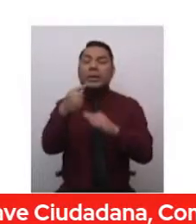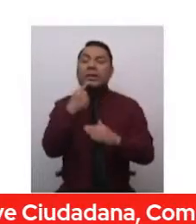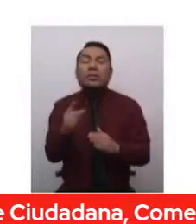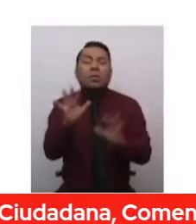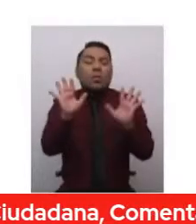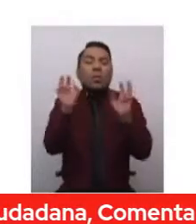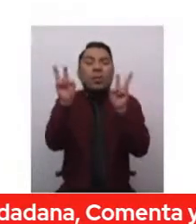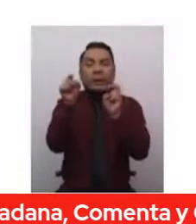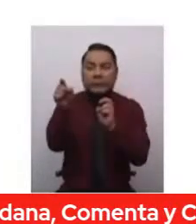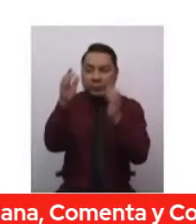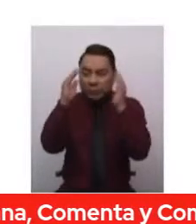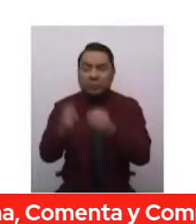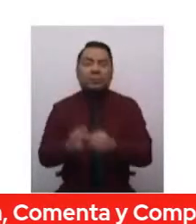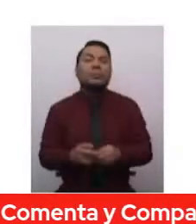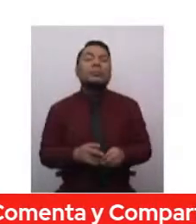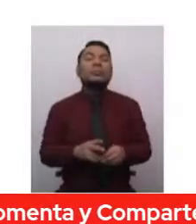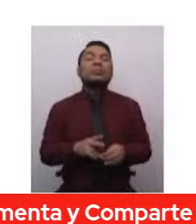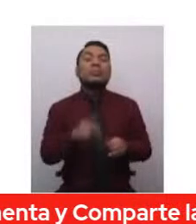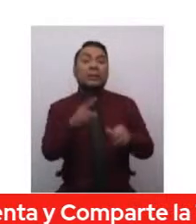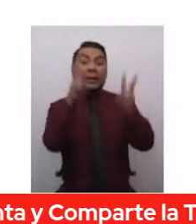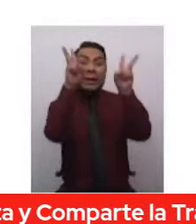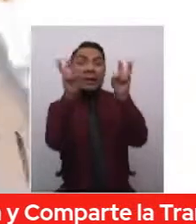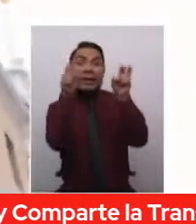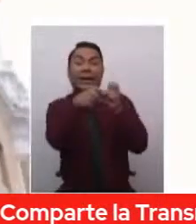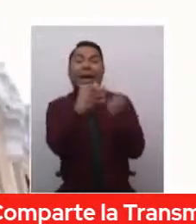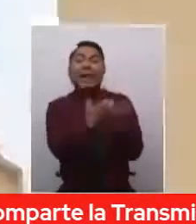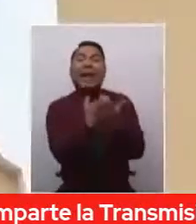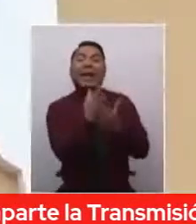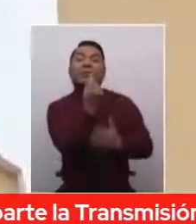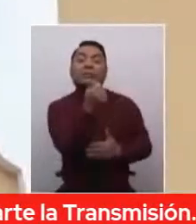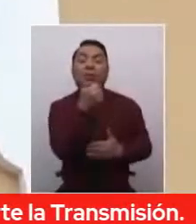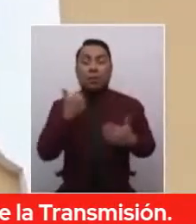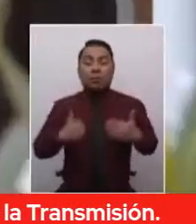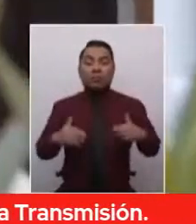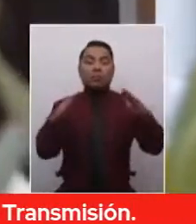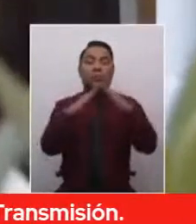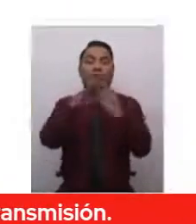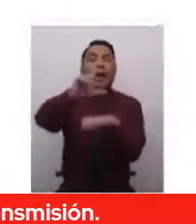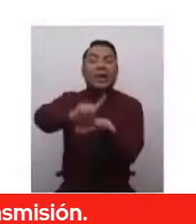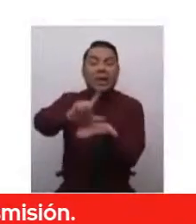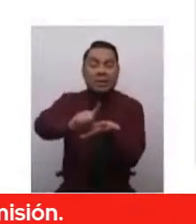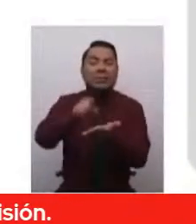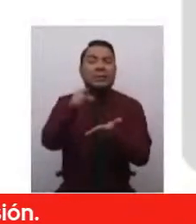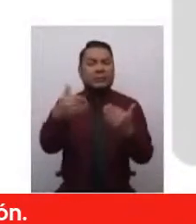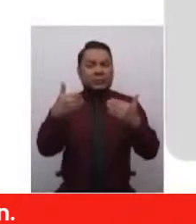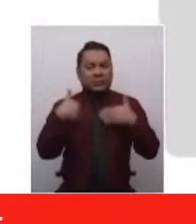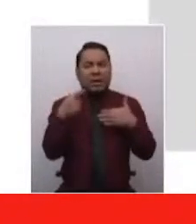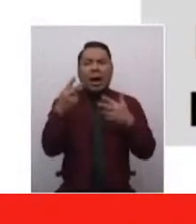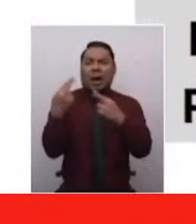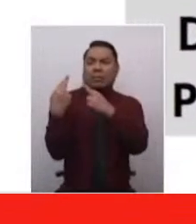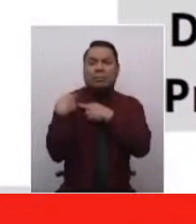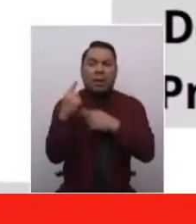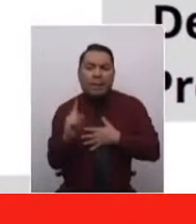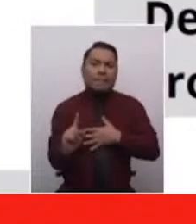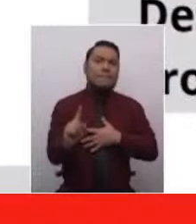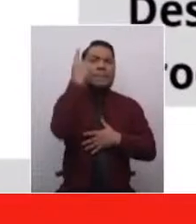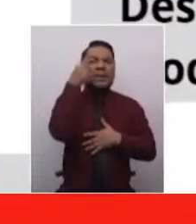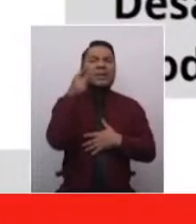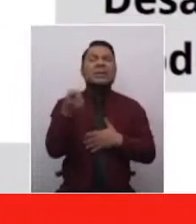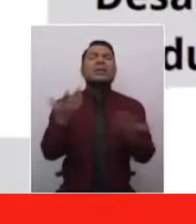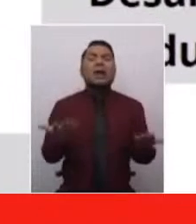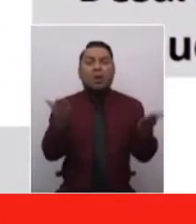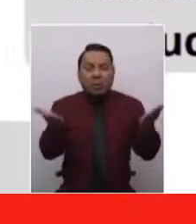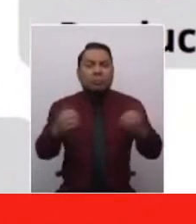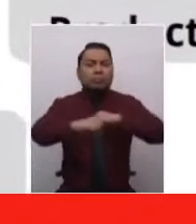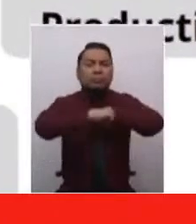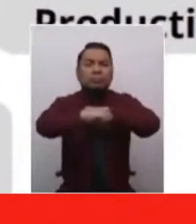el caso. En la dimensión económica, la Municipalidad de Lima tiene como función priorizada la promoción